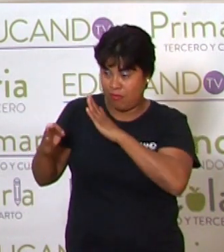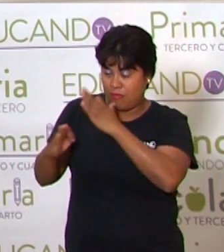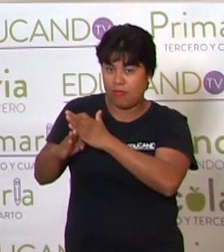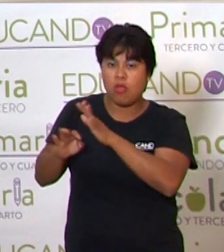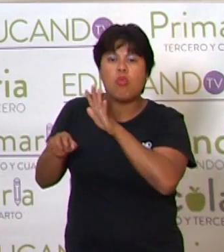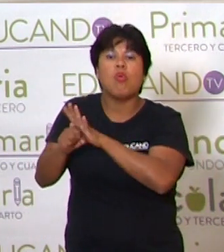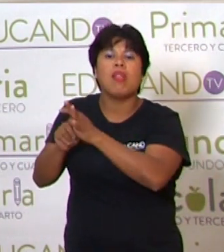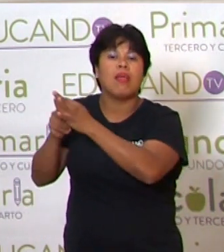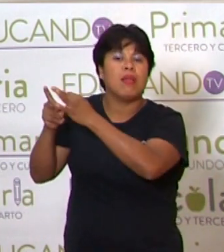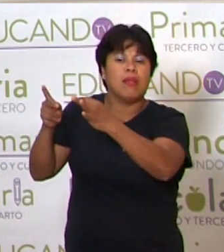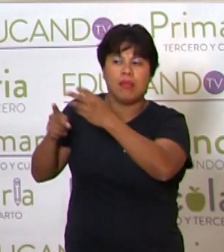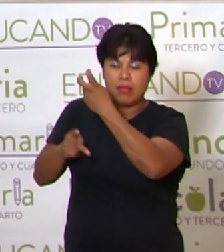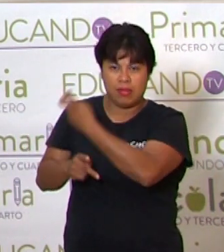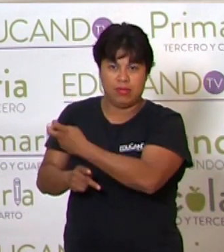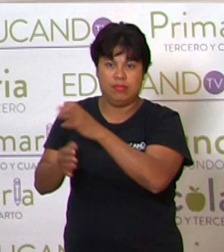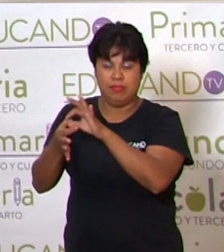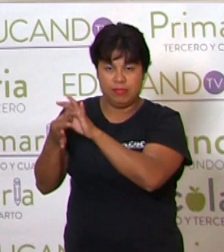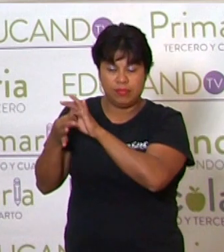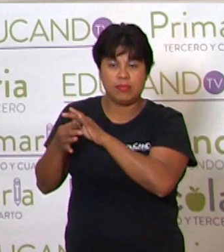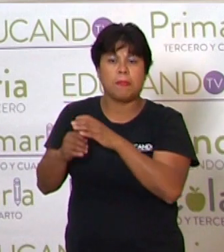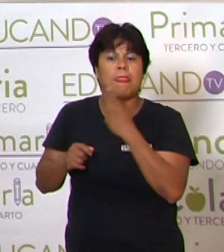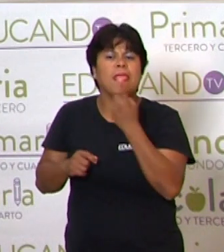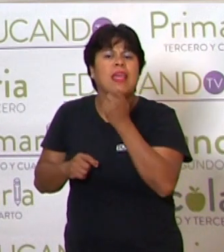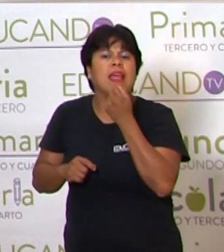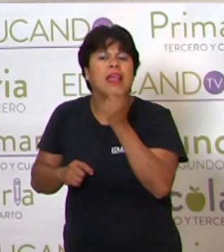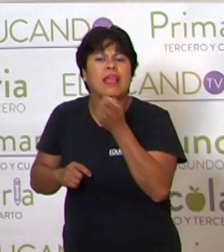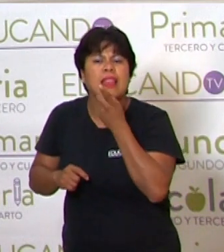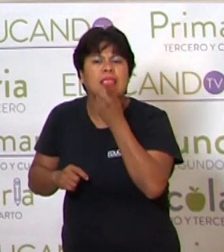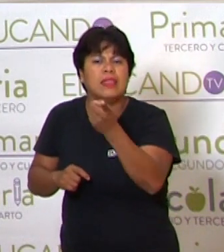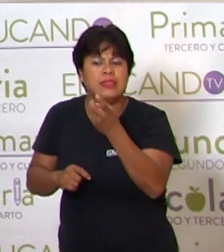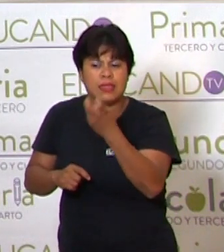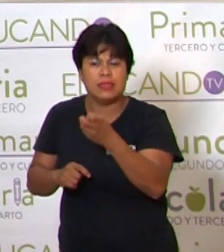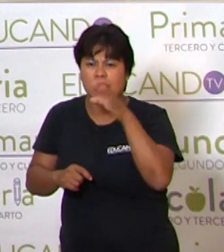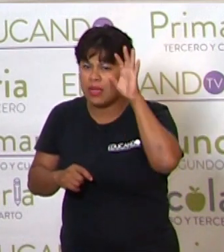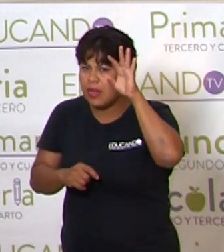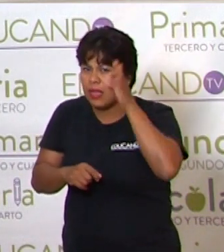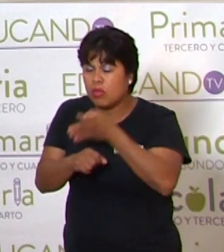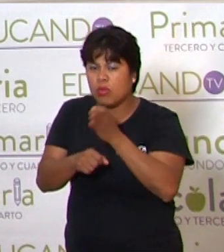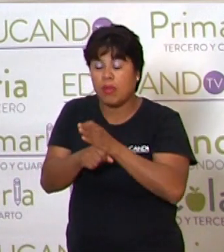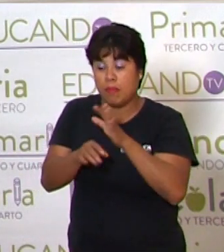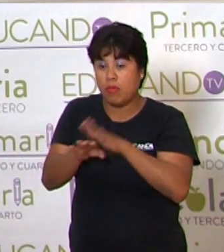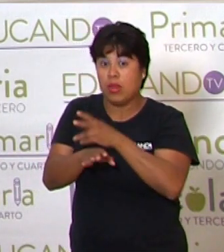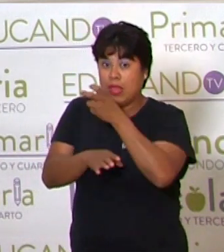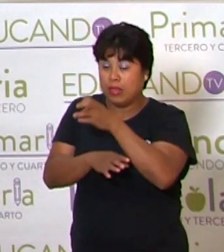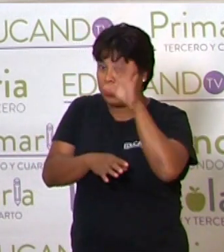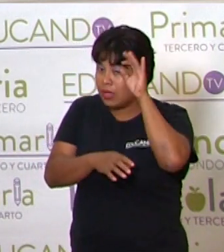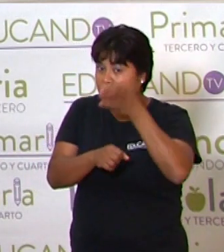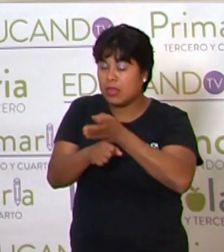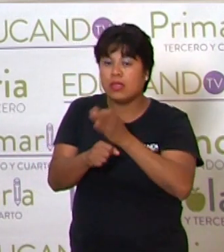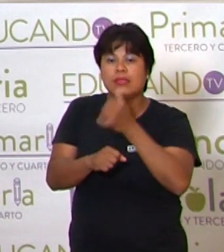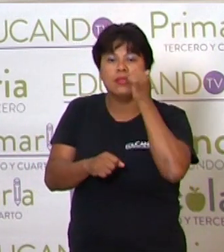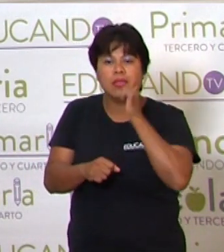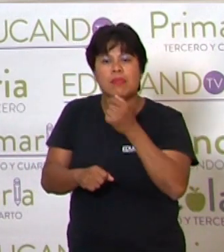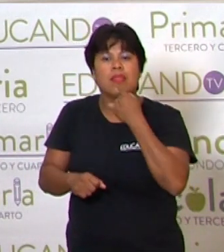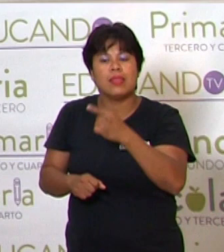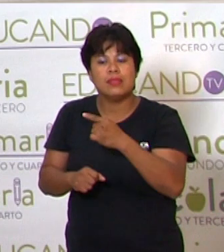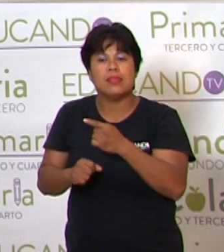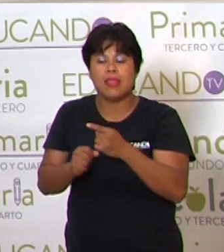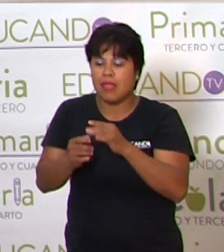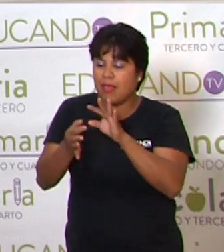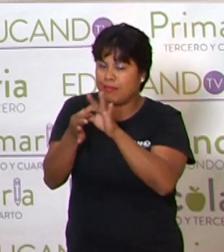caricatura. Y qué nos está diciendo esta caricatura, porque la caricatura siempre nos está dando un